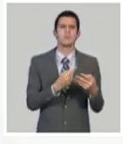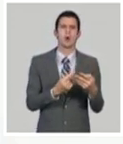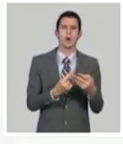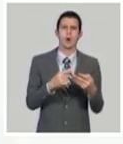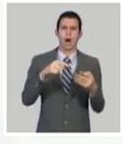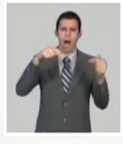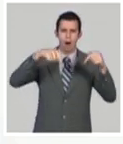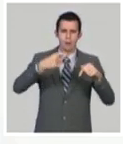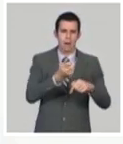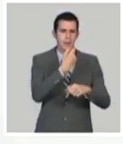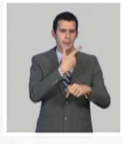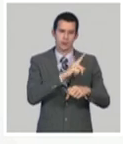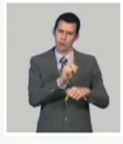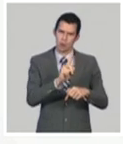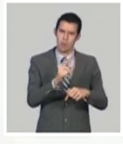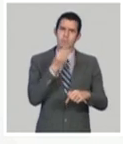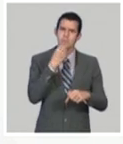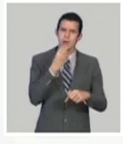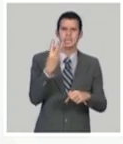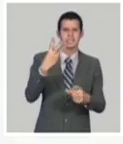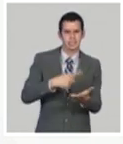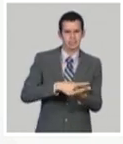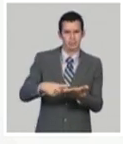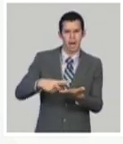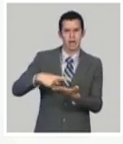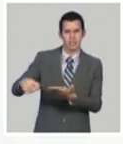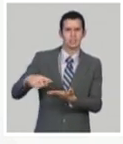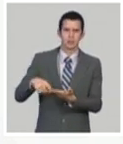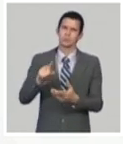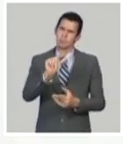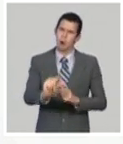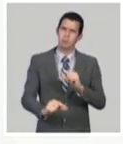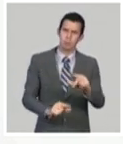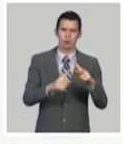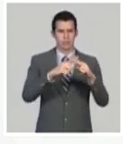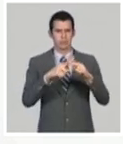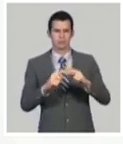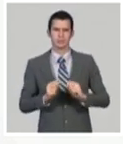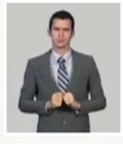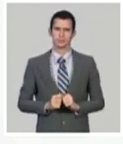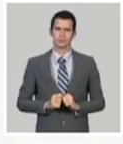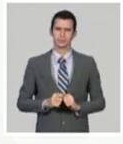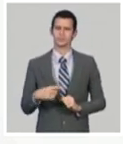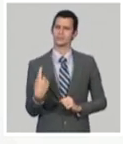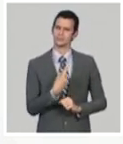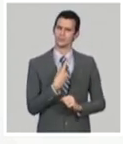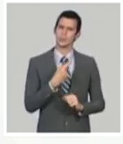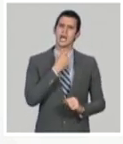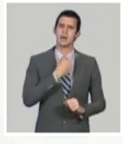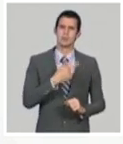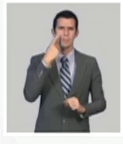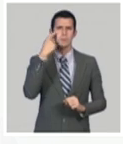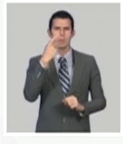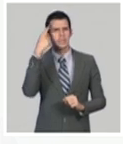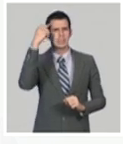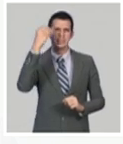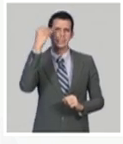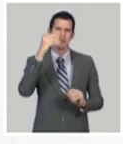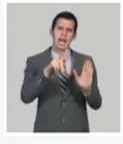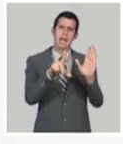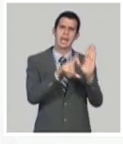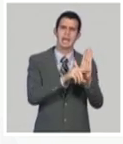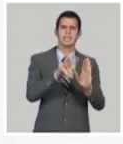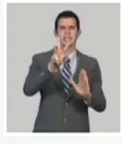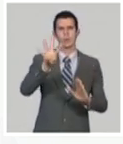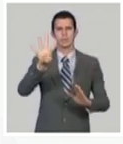nosotros le llamamos de la resolución 345 que listado a los precios minoristas de los